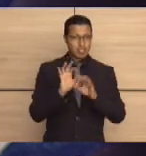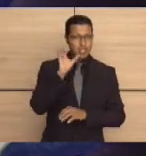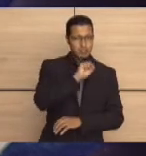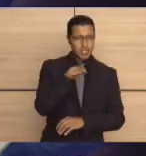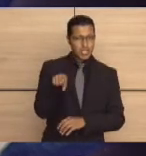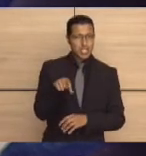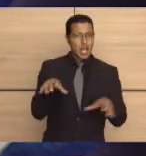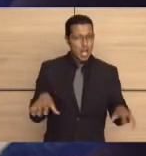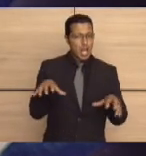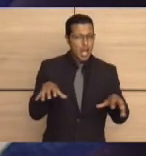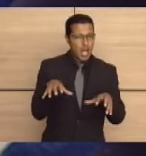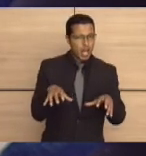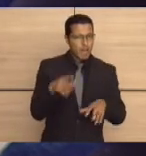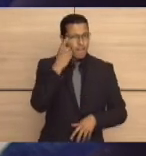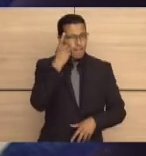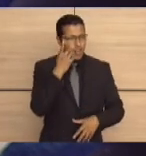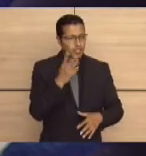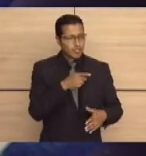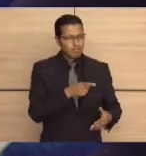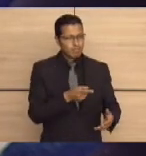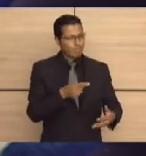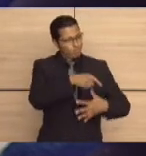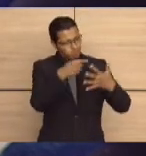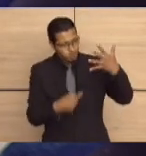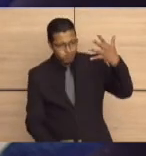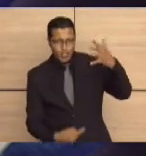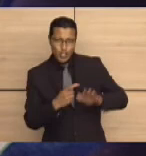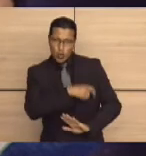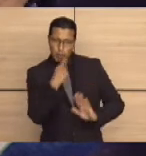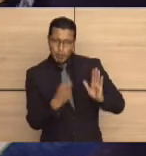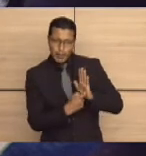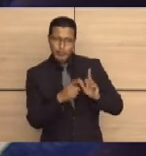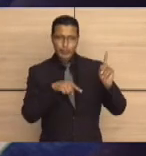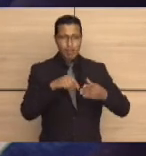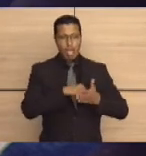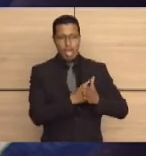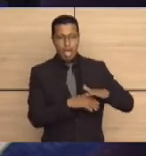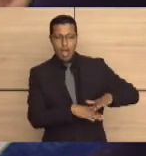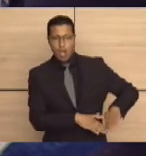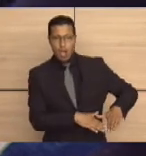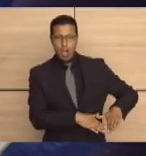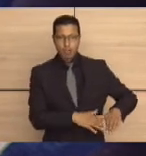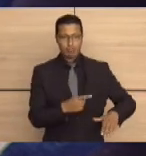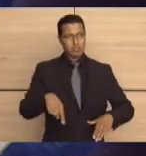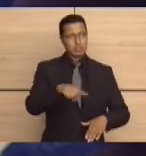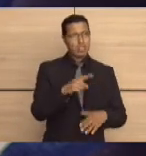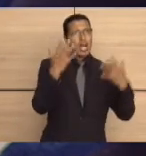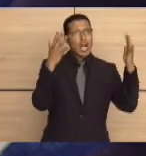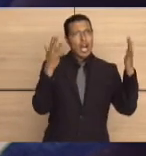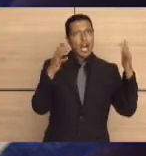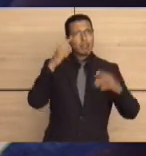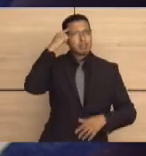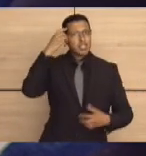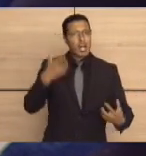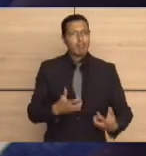quedó pendiente, porque es vano hacer celebraciones que sean solo copas de